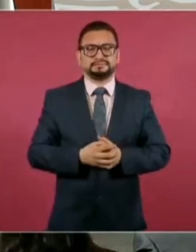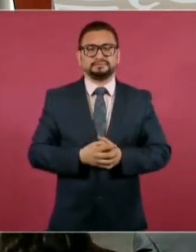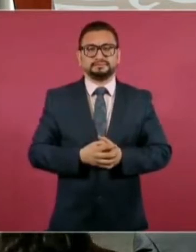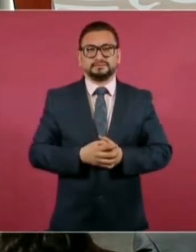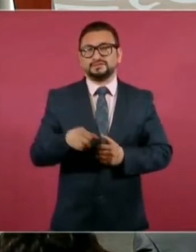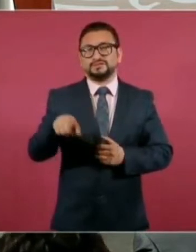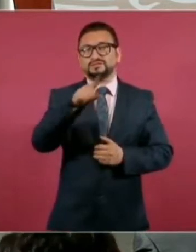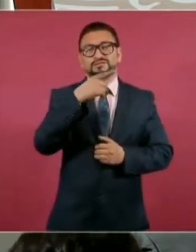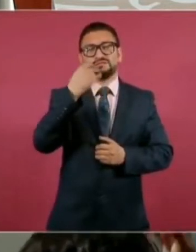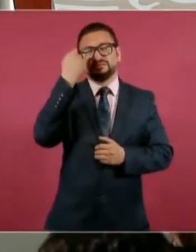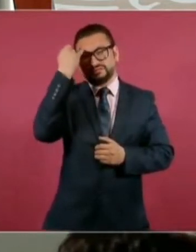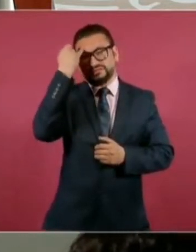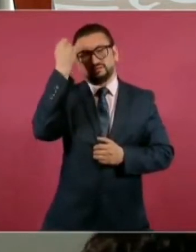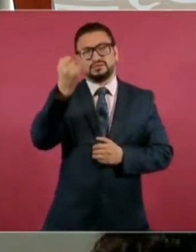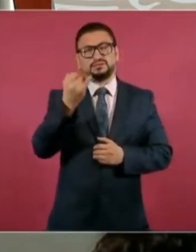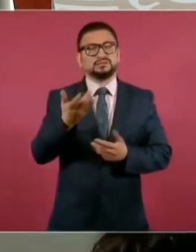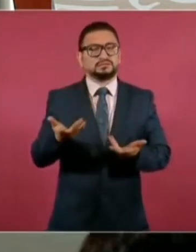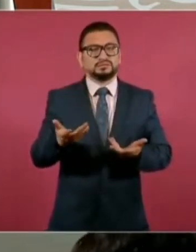Imagine,